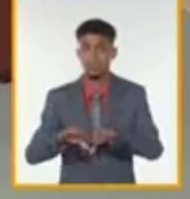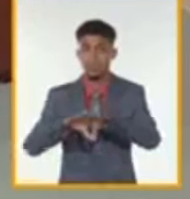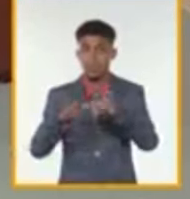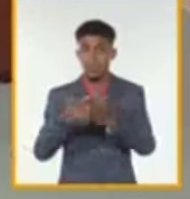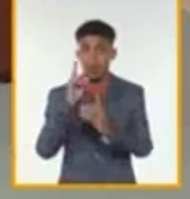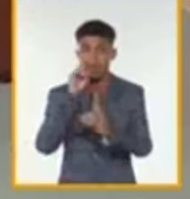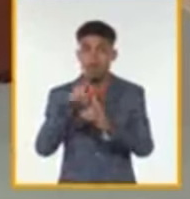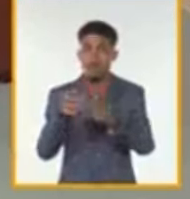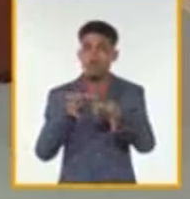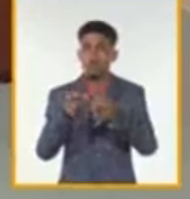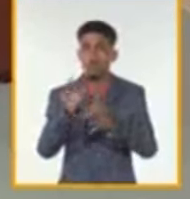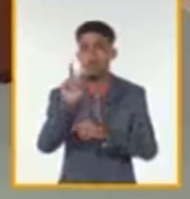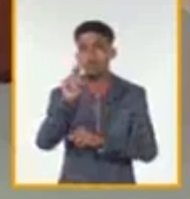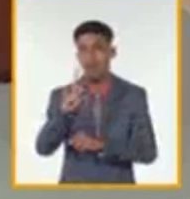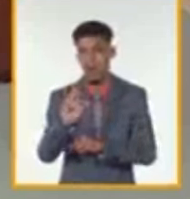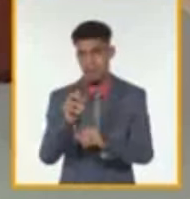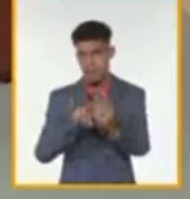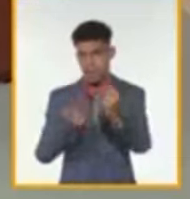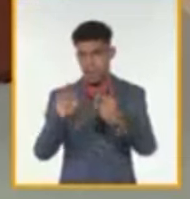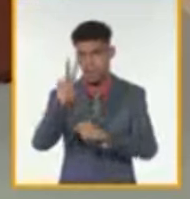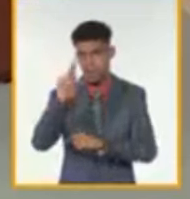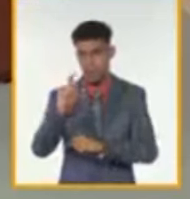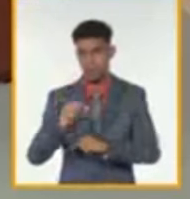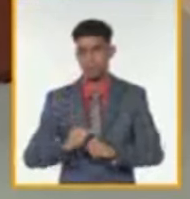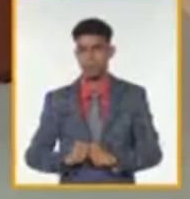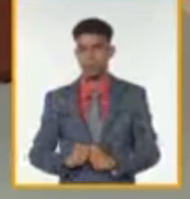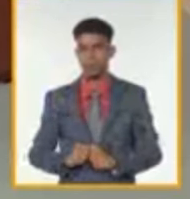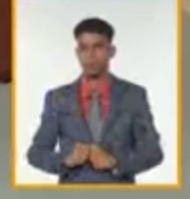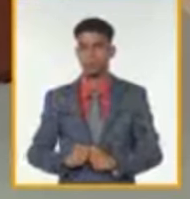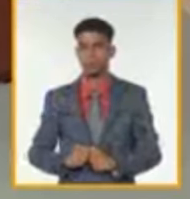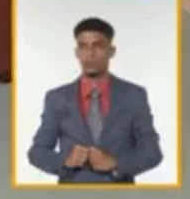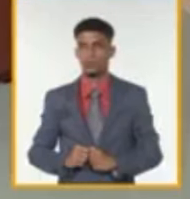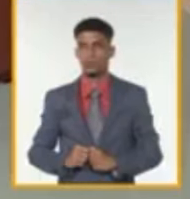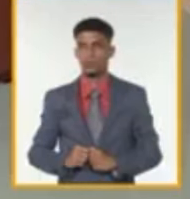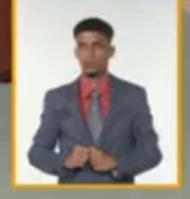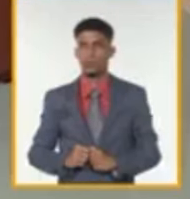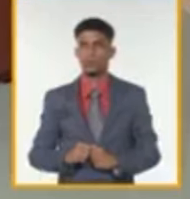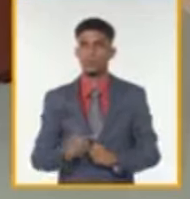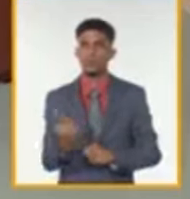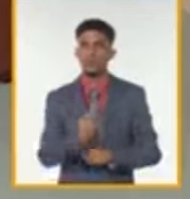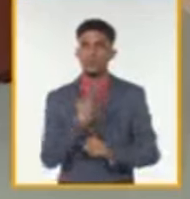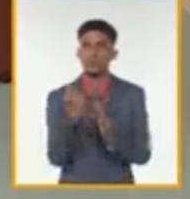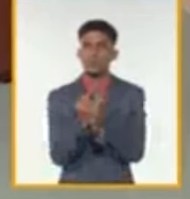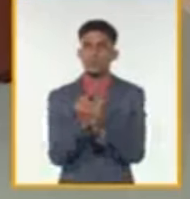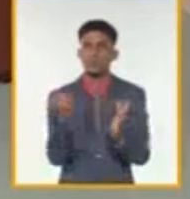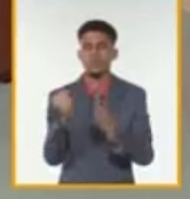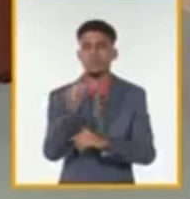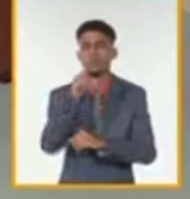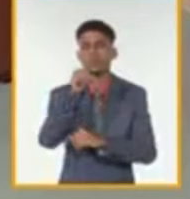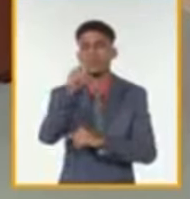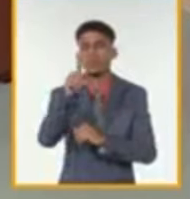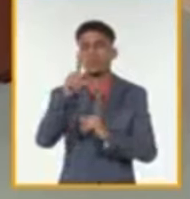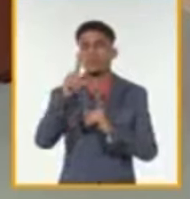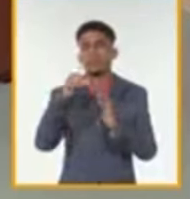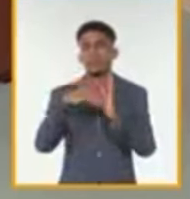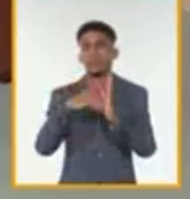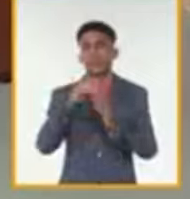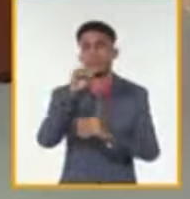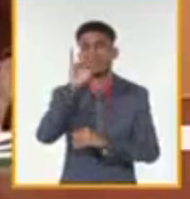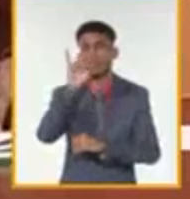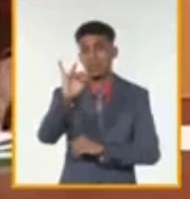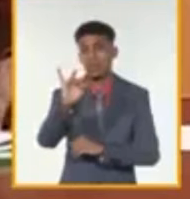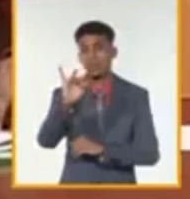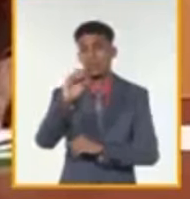necesita Santa Clara y para ello nosotros aprobamos un presupuesto de más de 1700 millones de pesos que eh nos permite ir